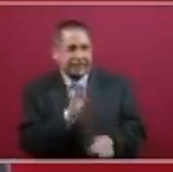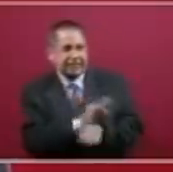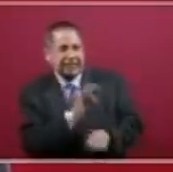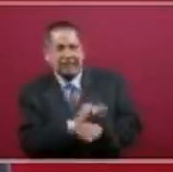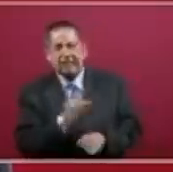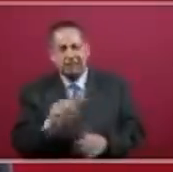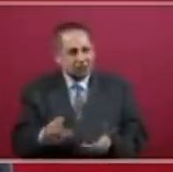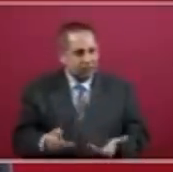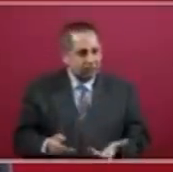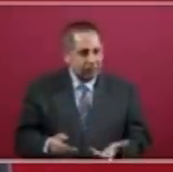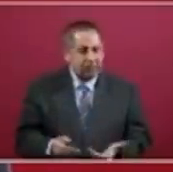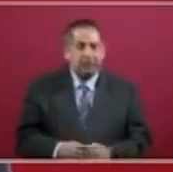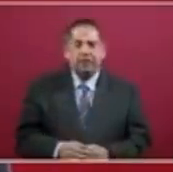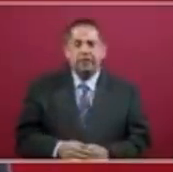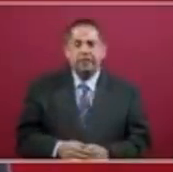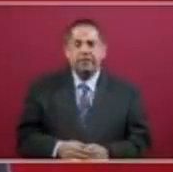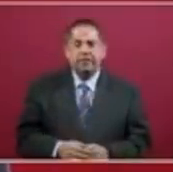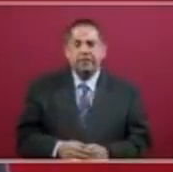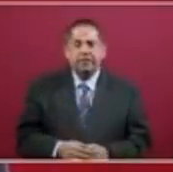no